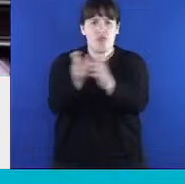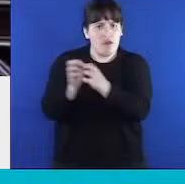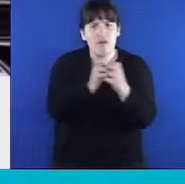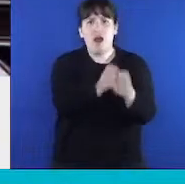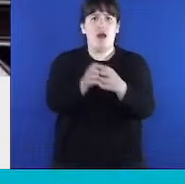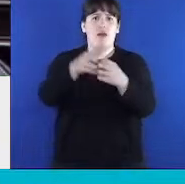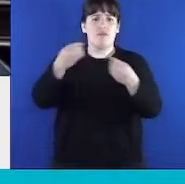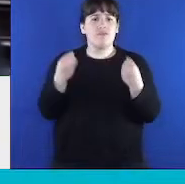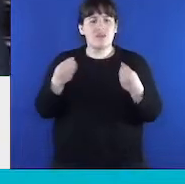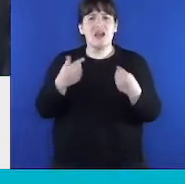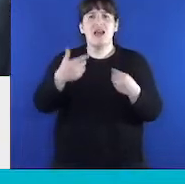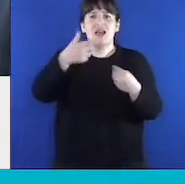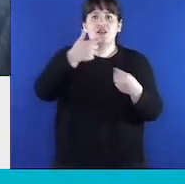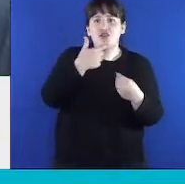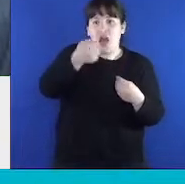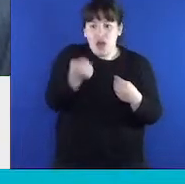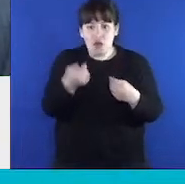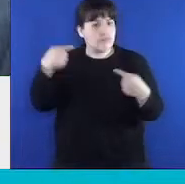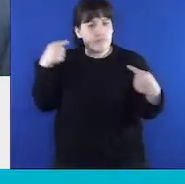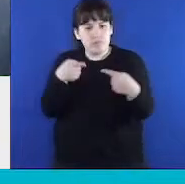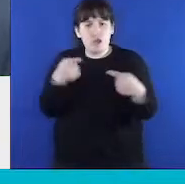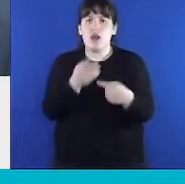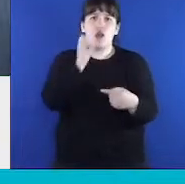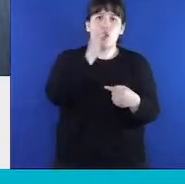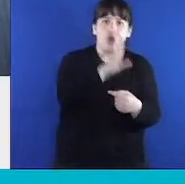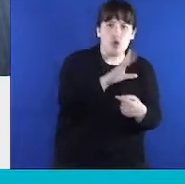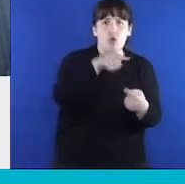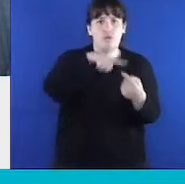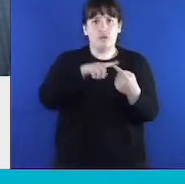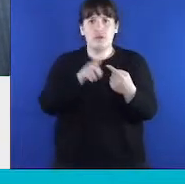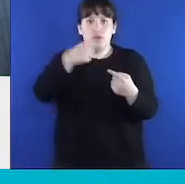los clubes y vamos a crear sociedades anónimas en salud.